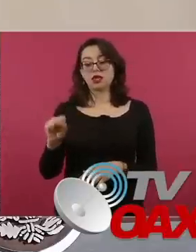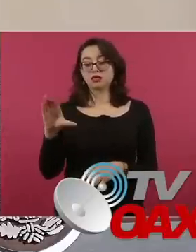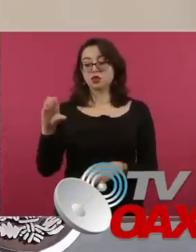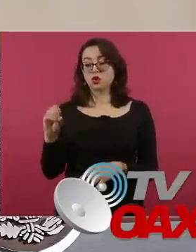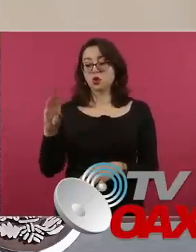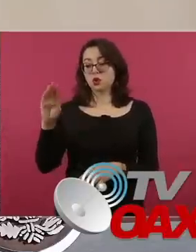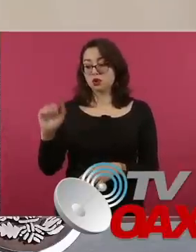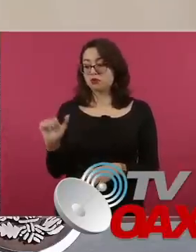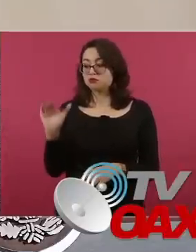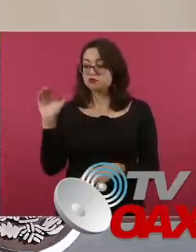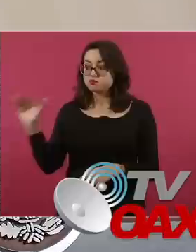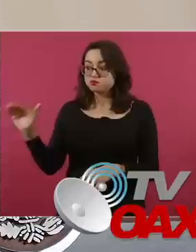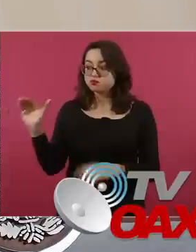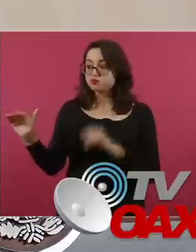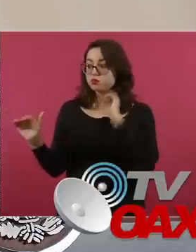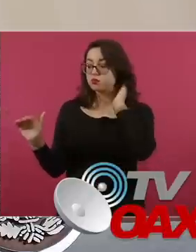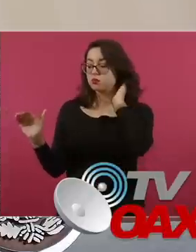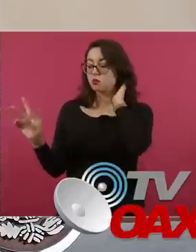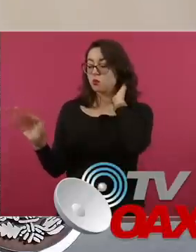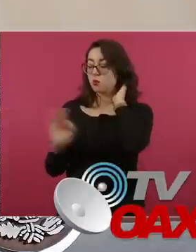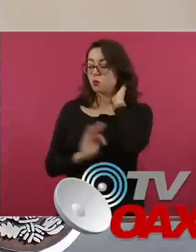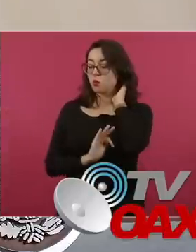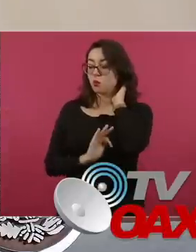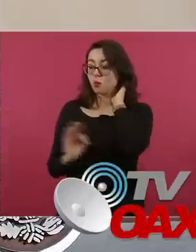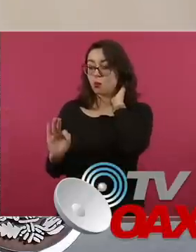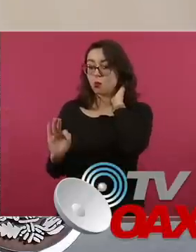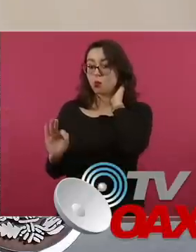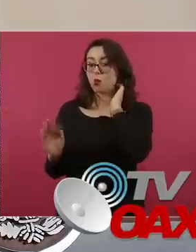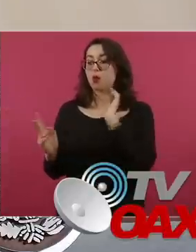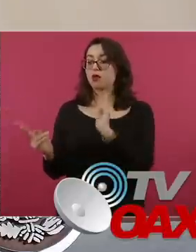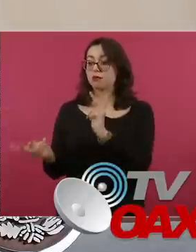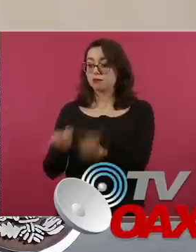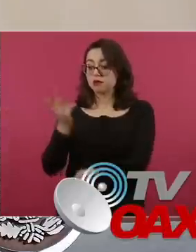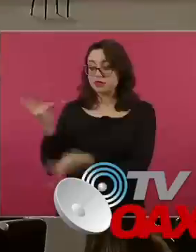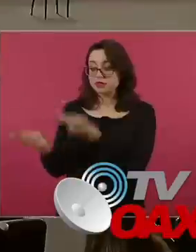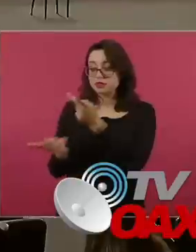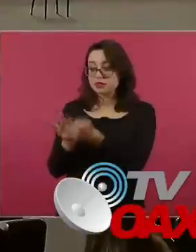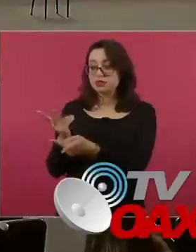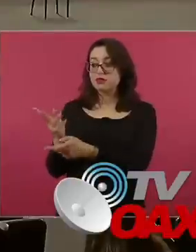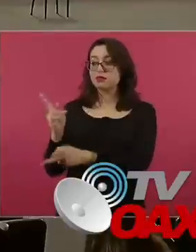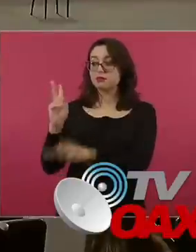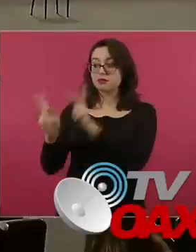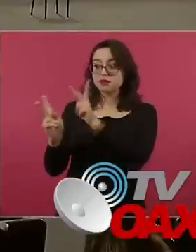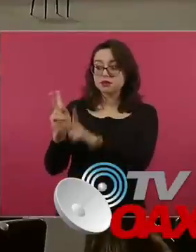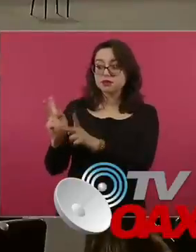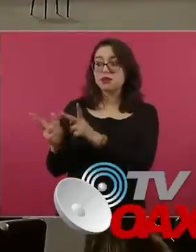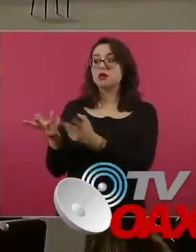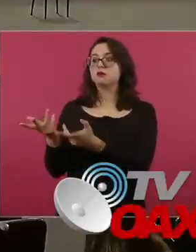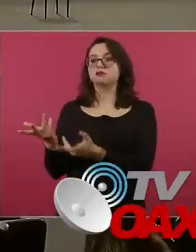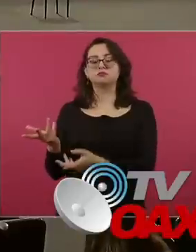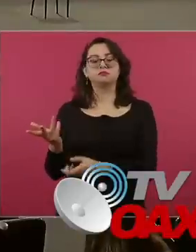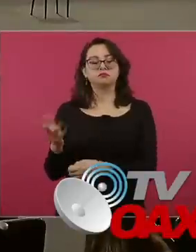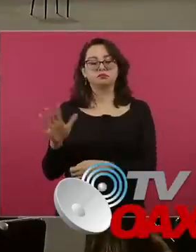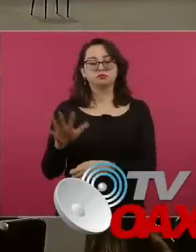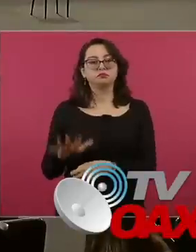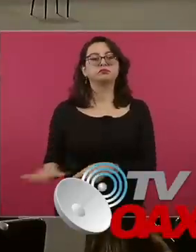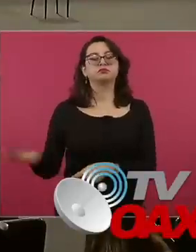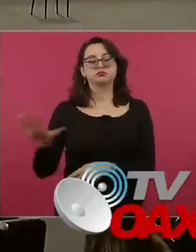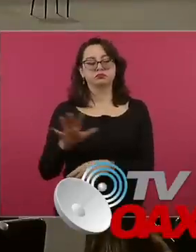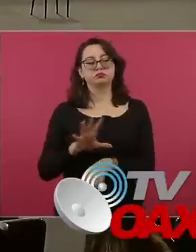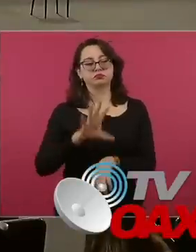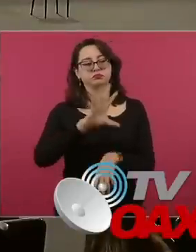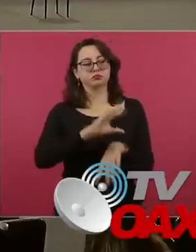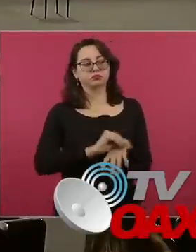esta impresionante ciudad antigua maya de Cobá en el municipio de Tulum.